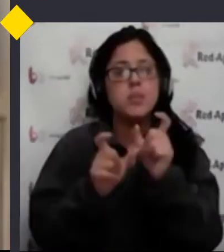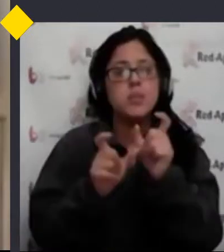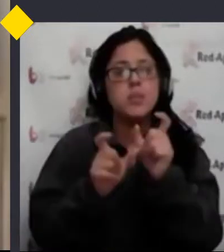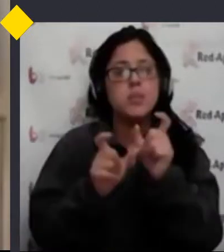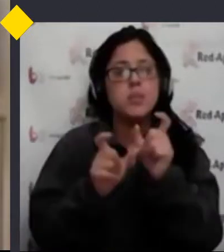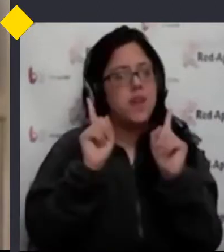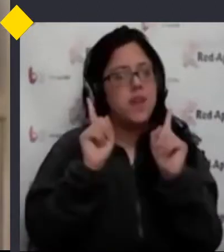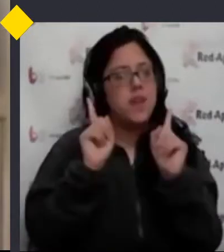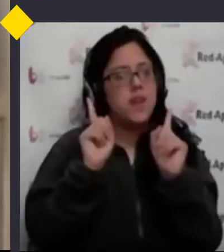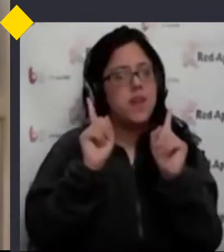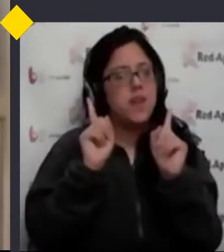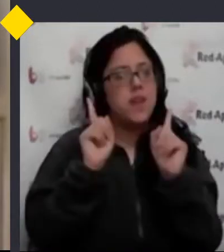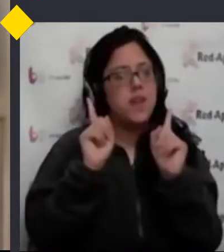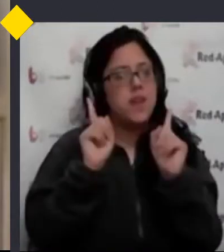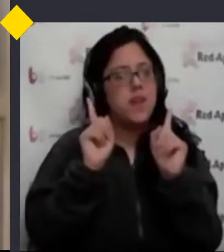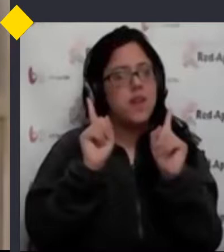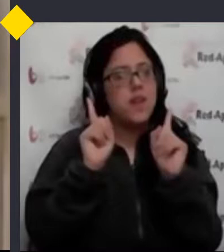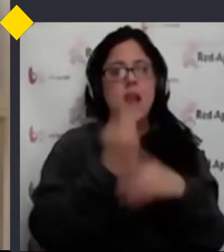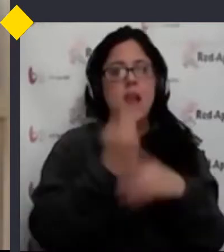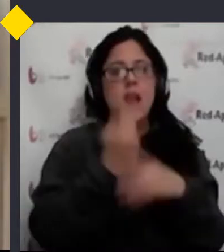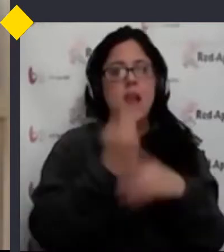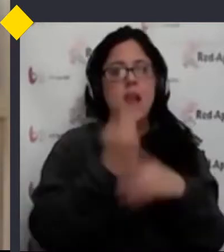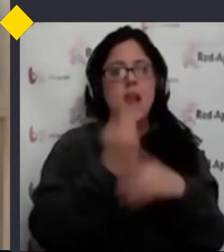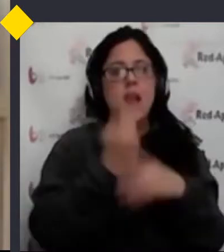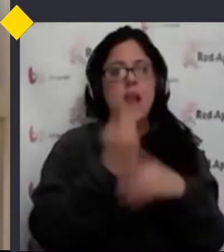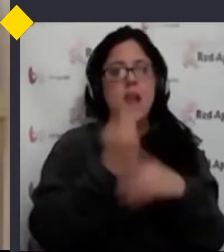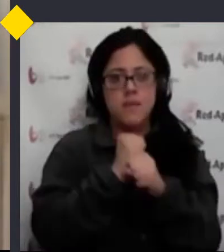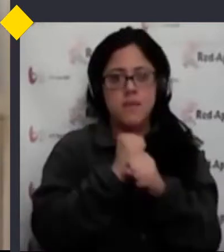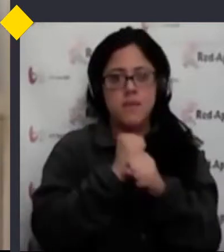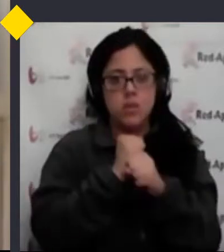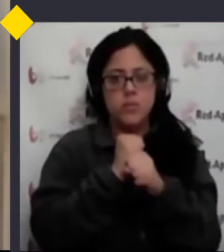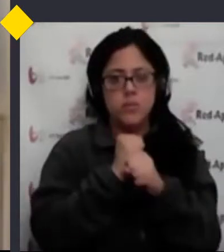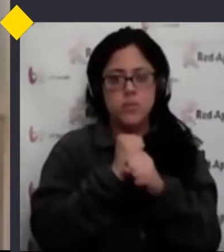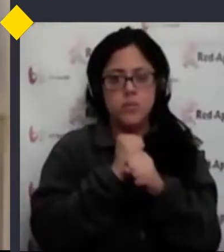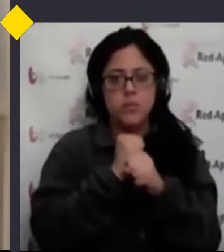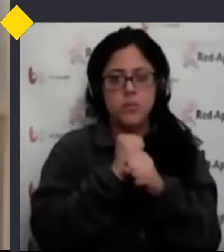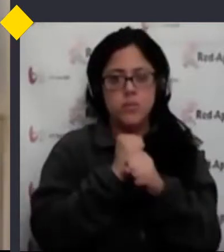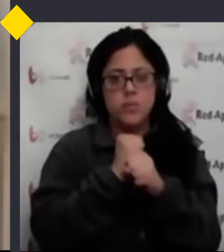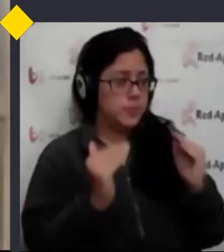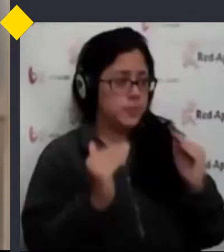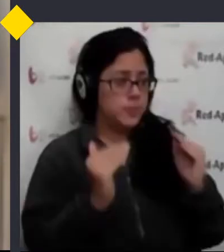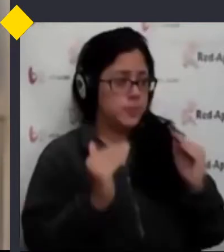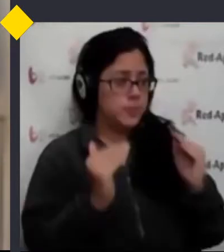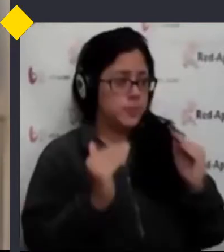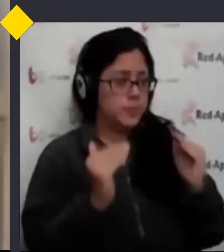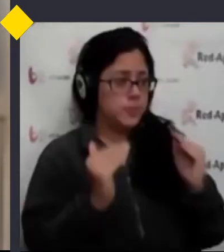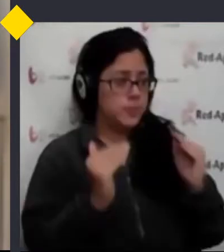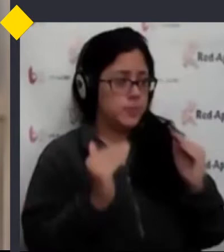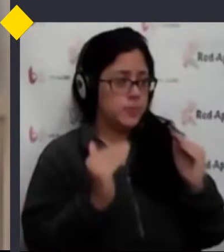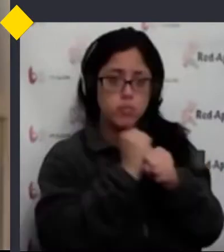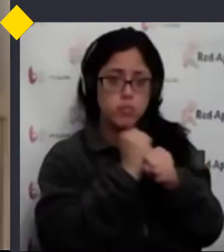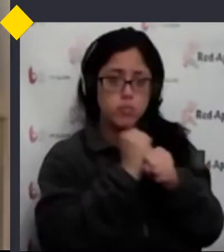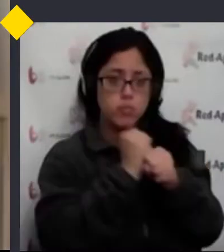nuevas formas de trabajo, a estas diversas formas de trabajo, con un teletrabajo tanto para hombres como para mujeres, como para padres, como